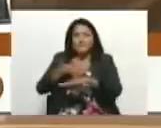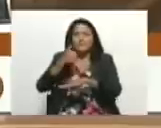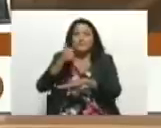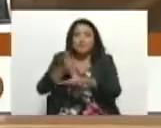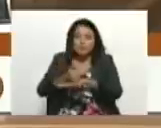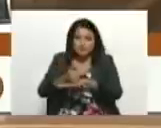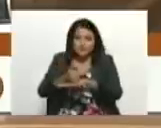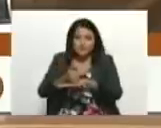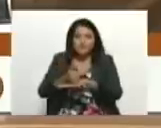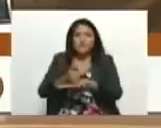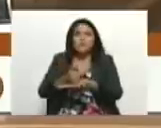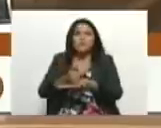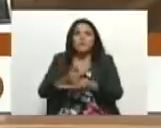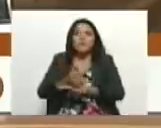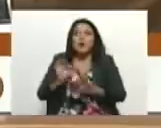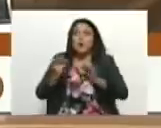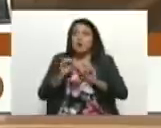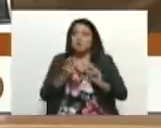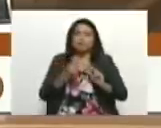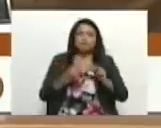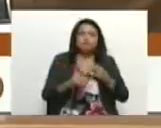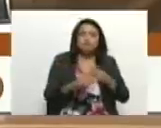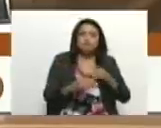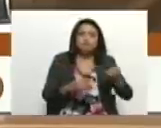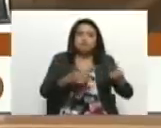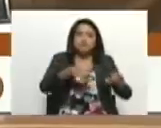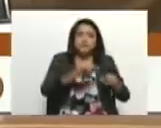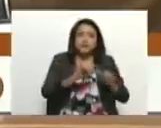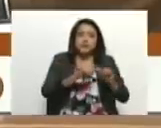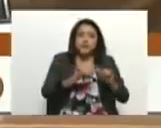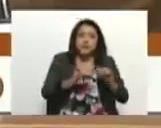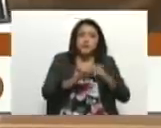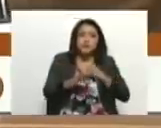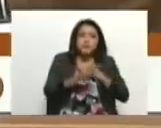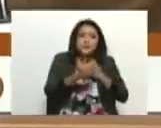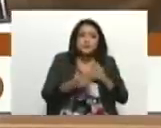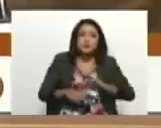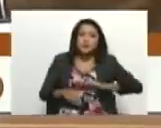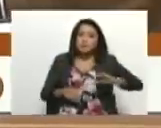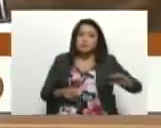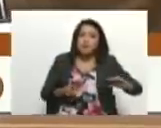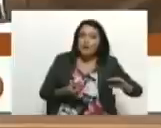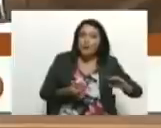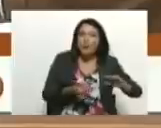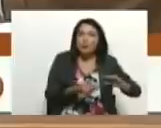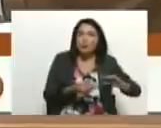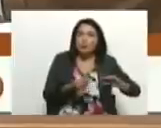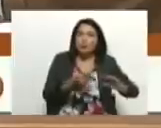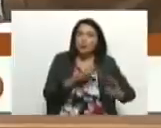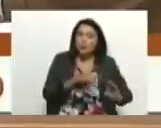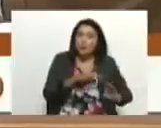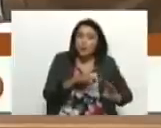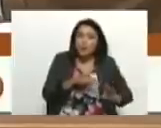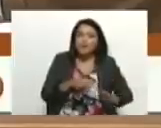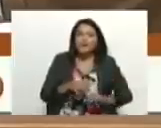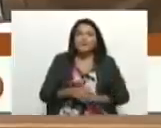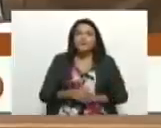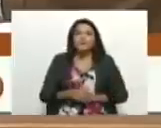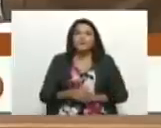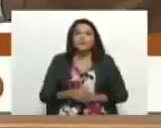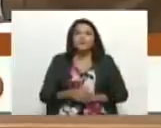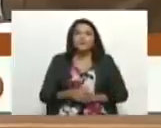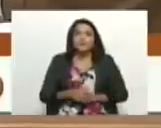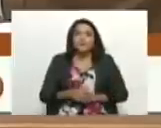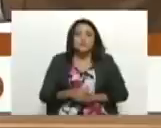compra directores de ingenierías municipales, que compra cámaras completas, que compra concejales, que